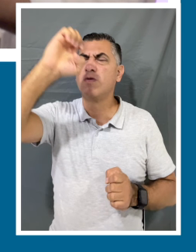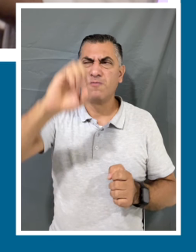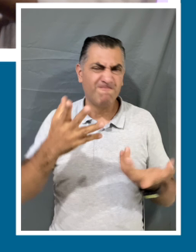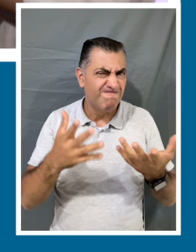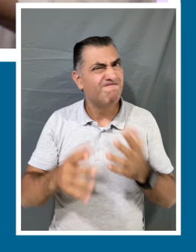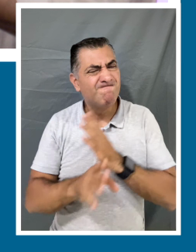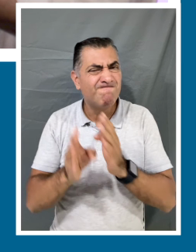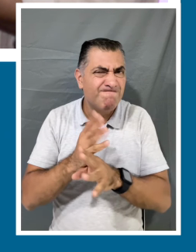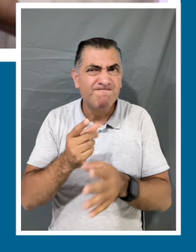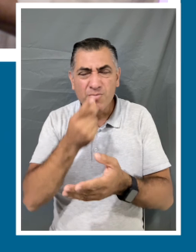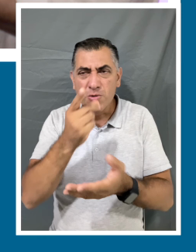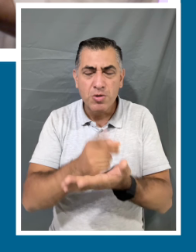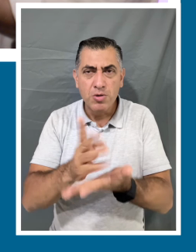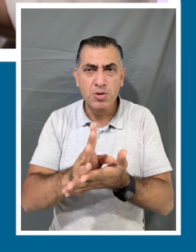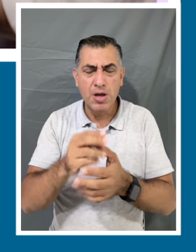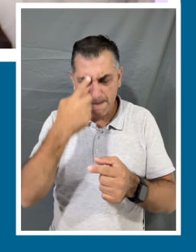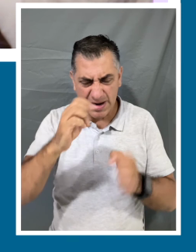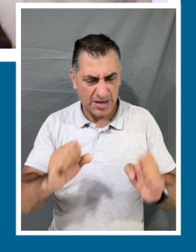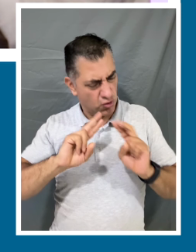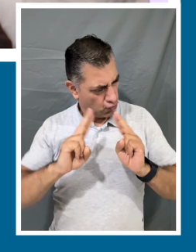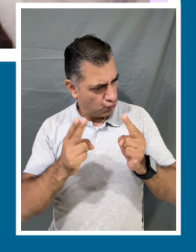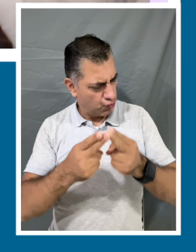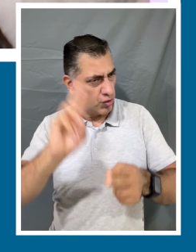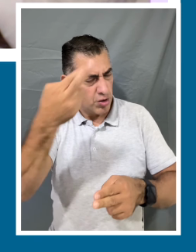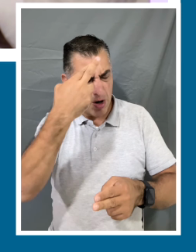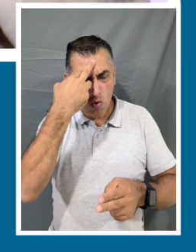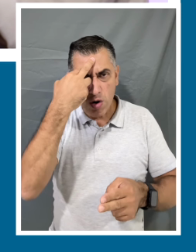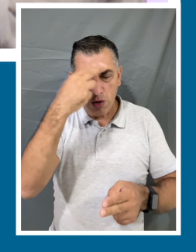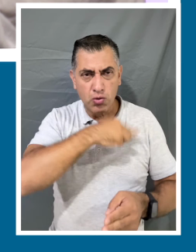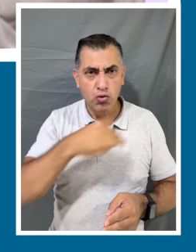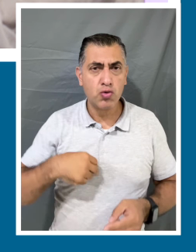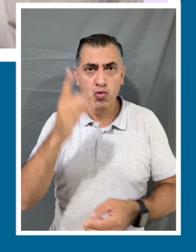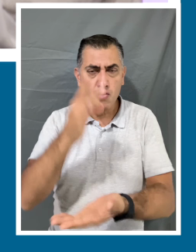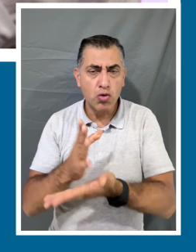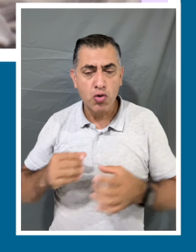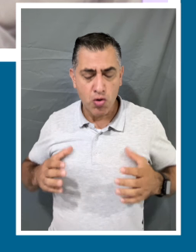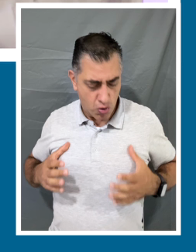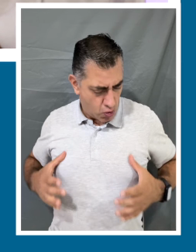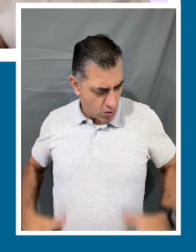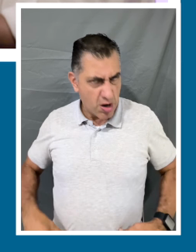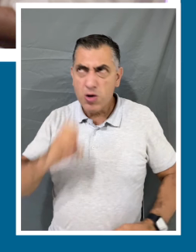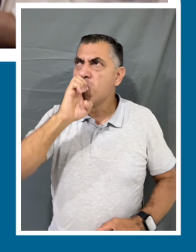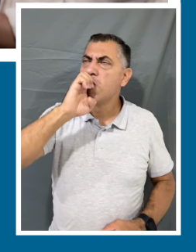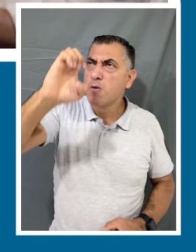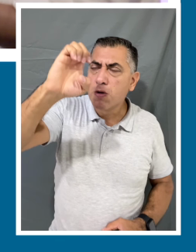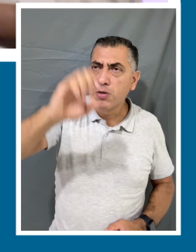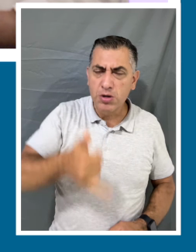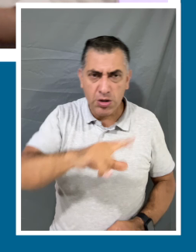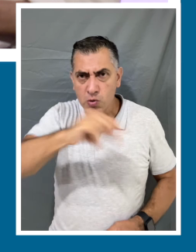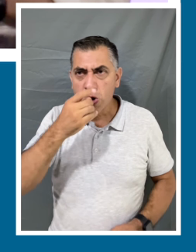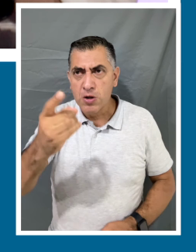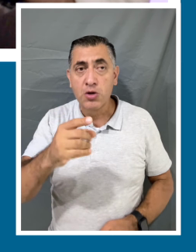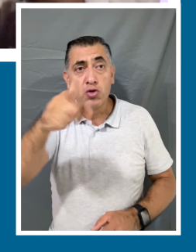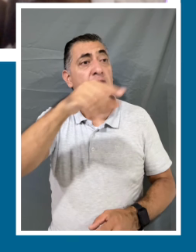algunas cosas aquí el apóstol para mantener la unidad Y es que nos está recordando qué que somos un solo cuerpo que somos un solo espíritu y luego dice